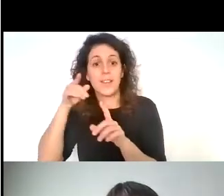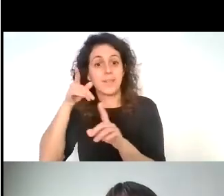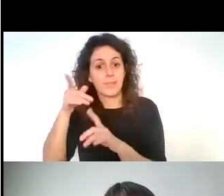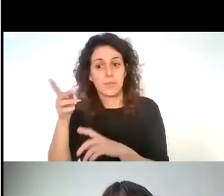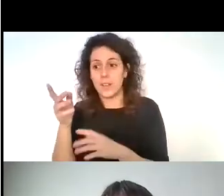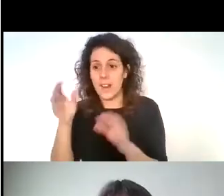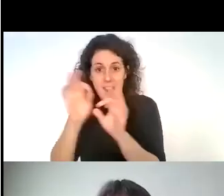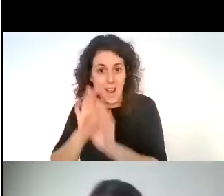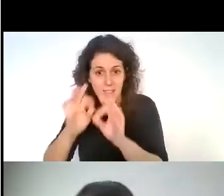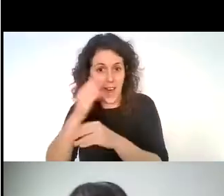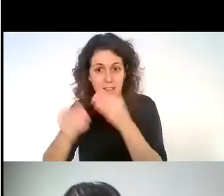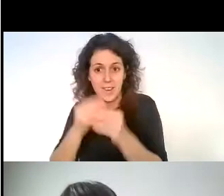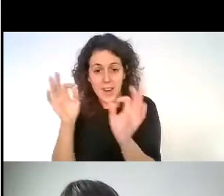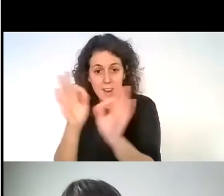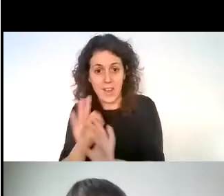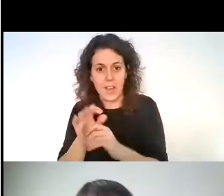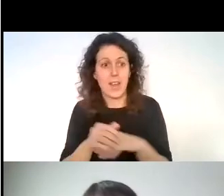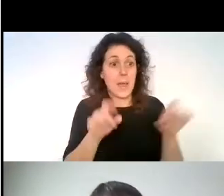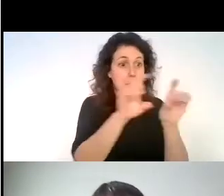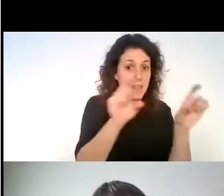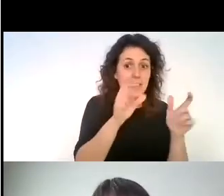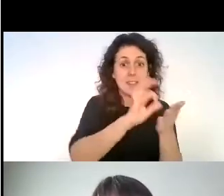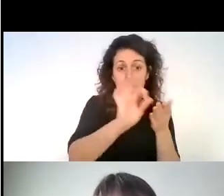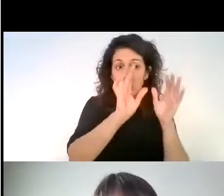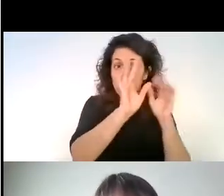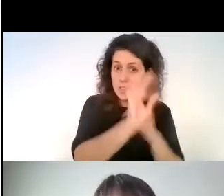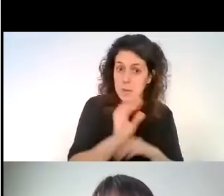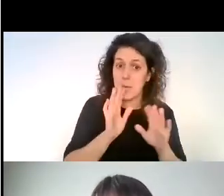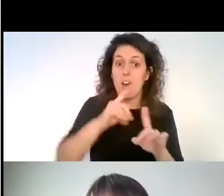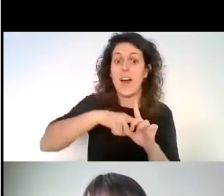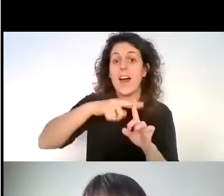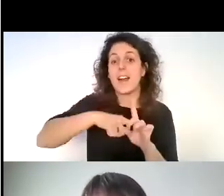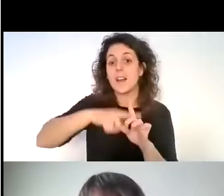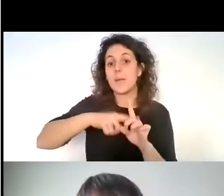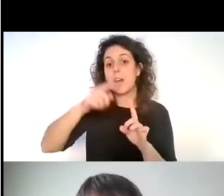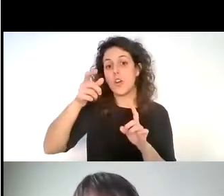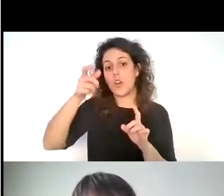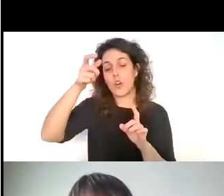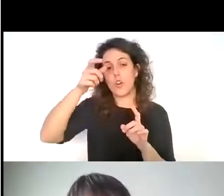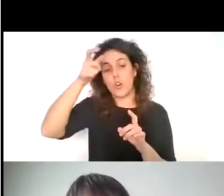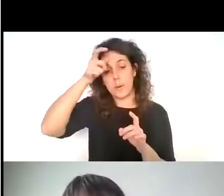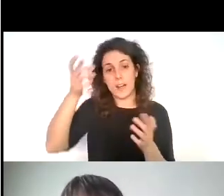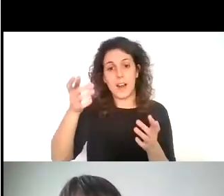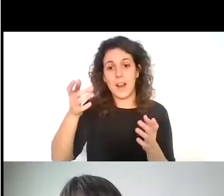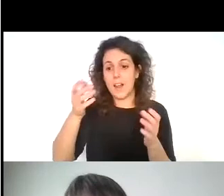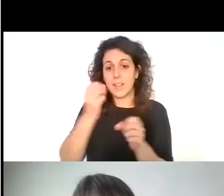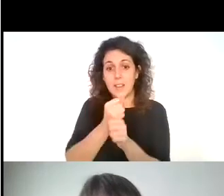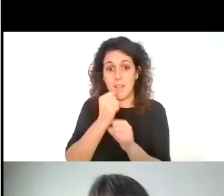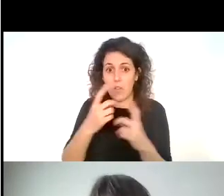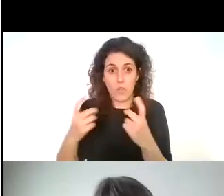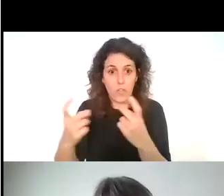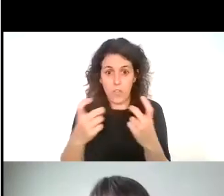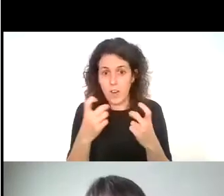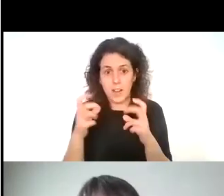nada. Hay empresas, servicios que sí, pero en general a nivel comarcal pues sí que faltaba mucho trabajo en esos tipos de discapacidad,